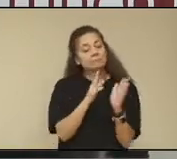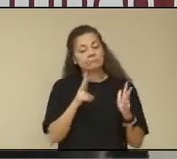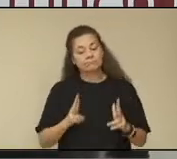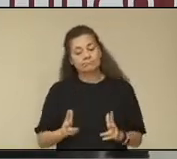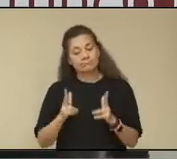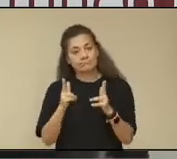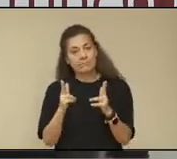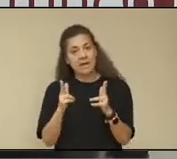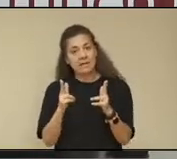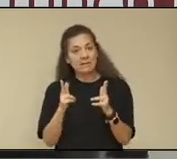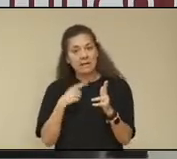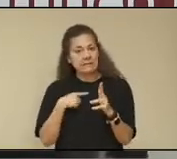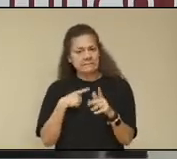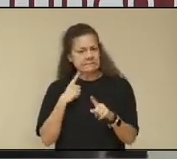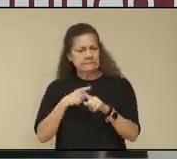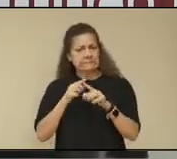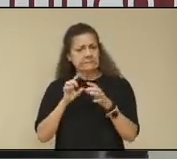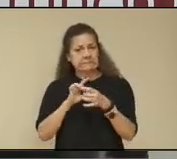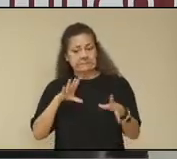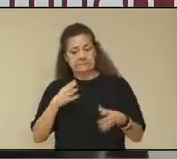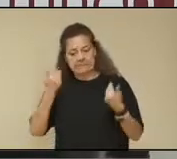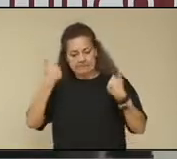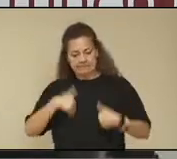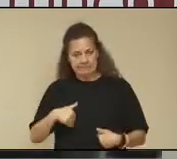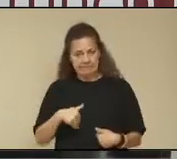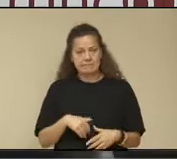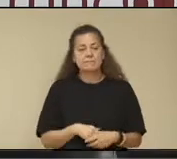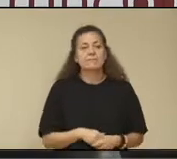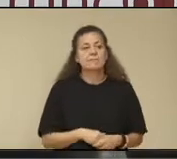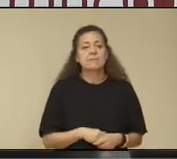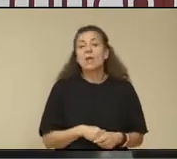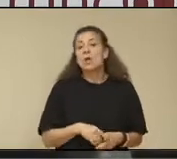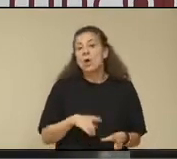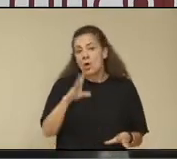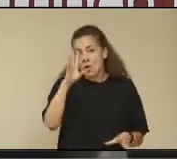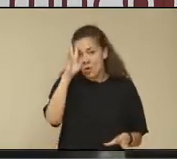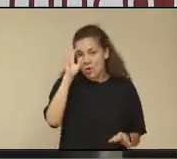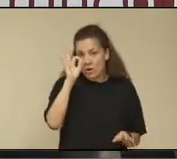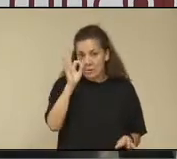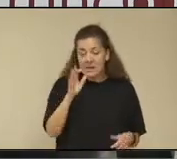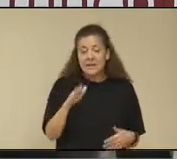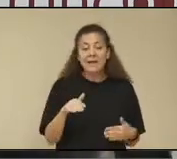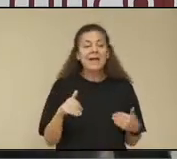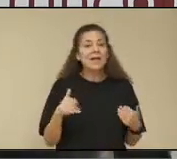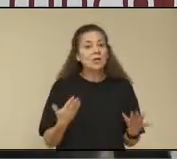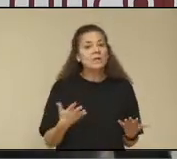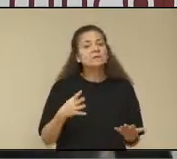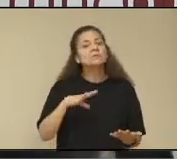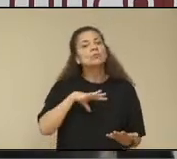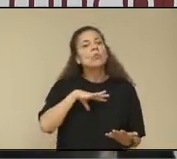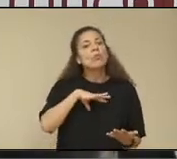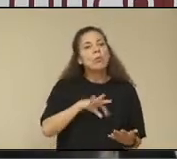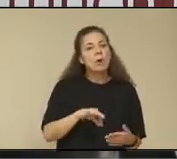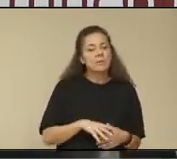que es asexual en el ser humano. Obviamente, por tanto, podemos tener